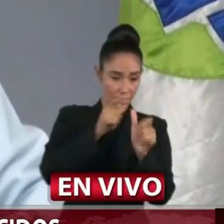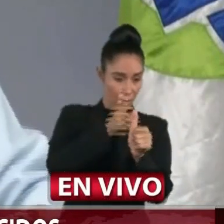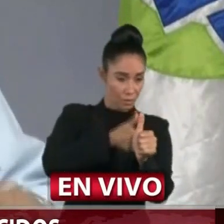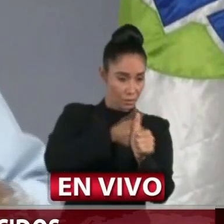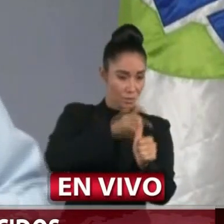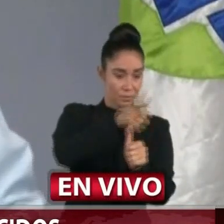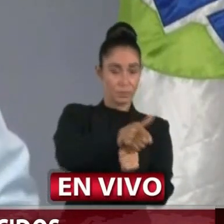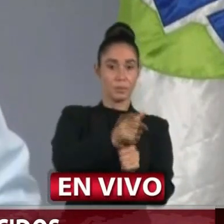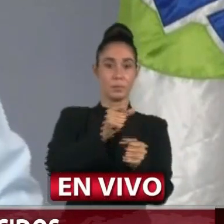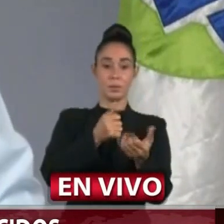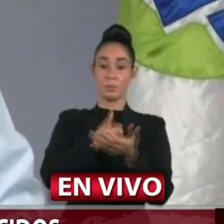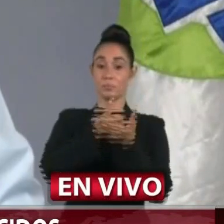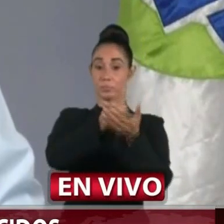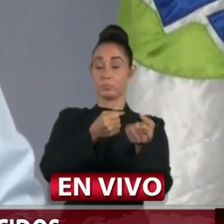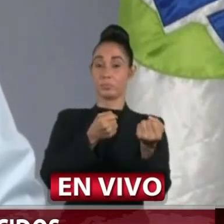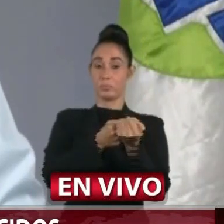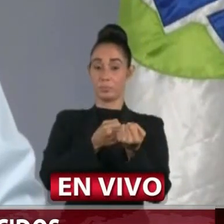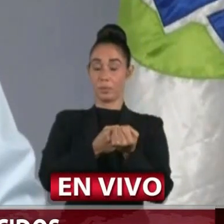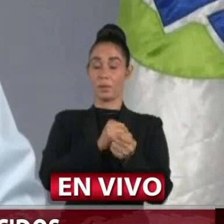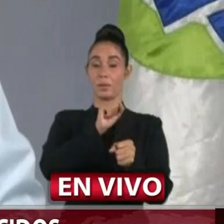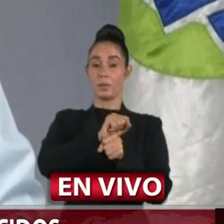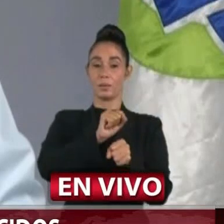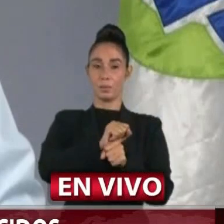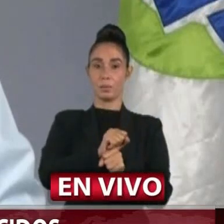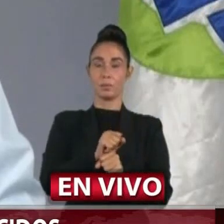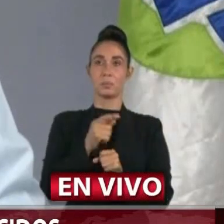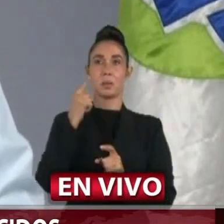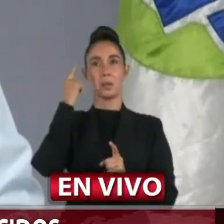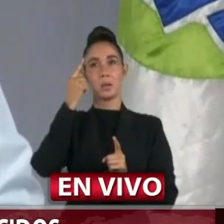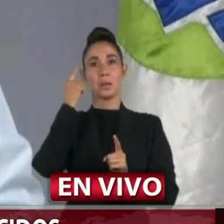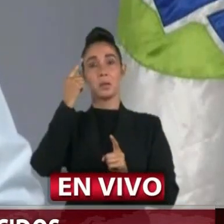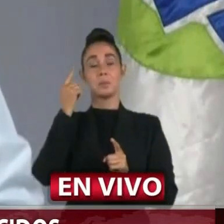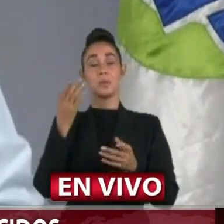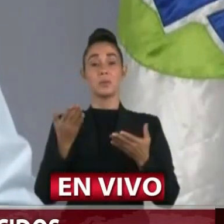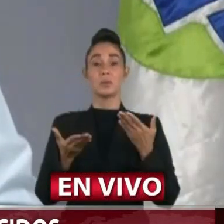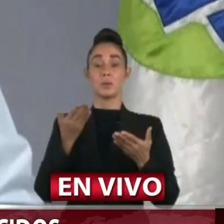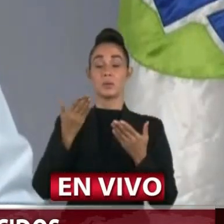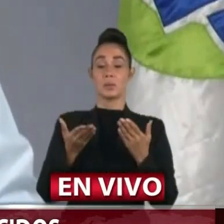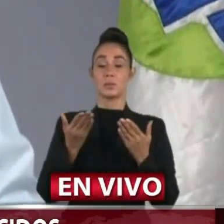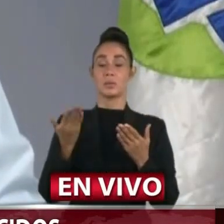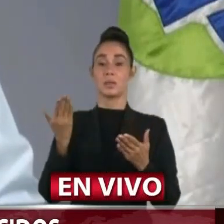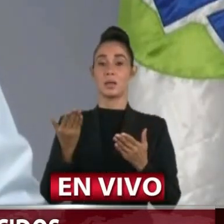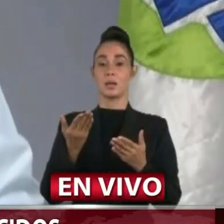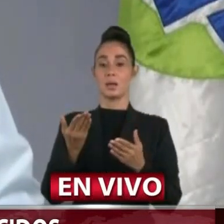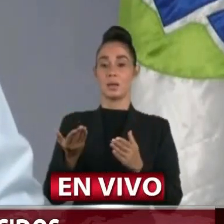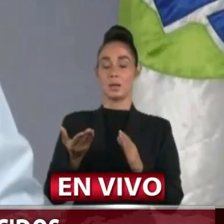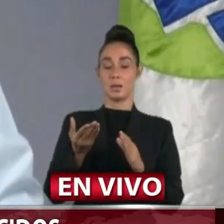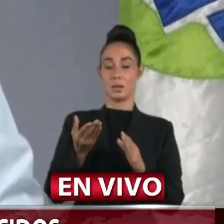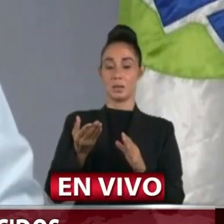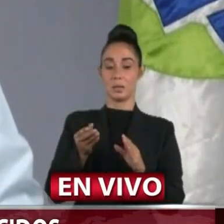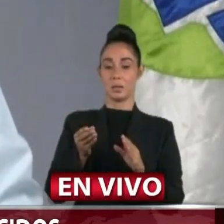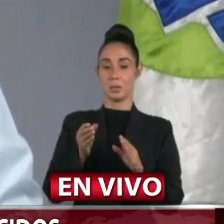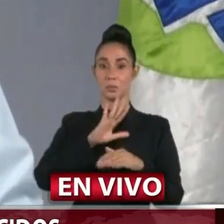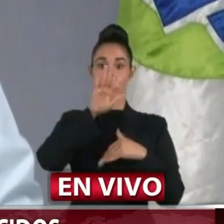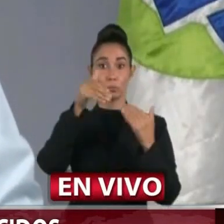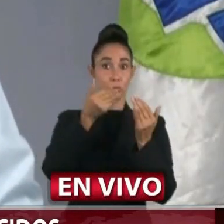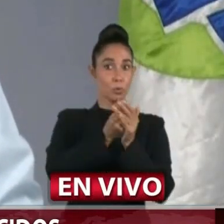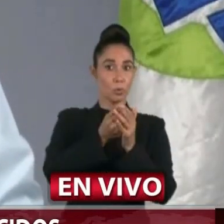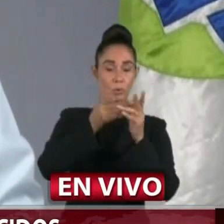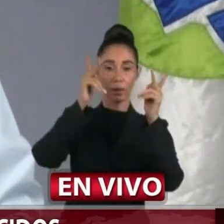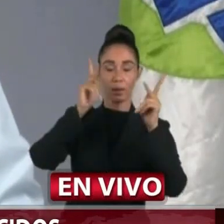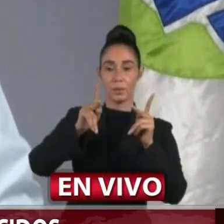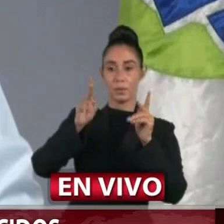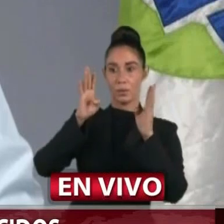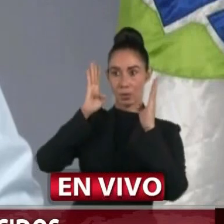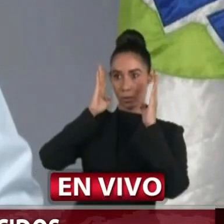labor. Desde luego, los aumentos pienso que pueden estar también ligados a la distracción de todo el